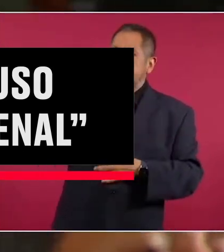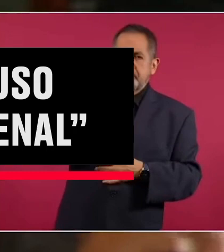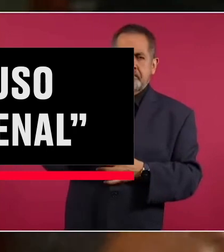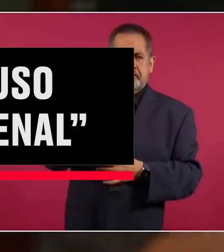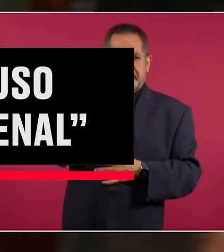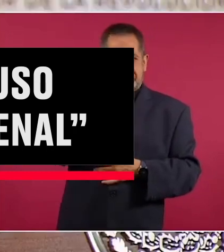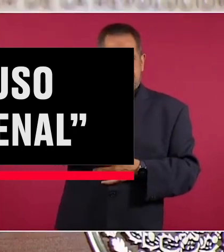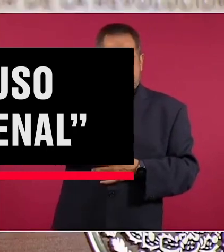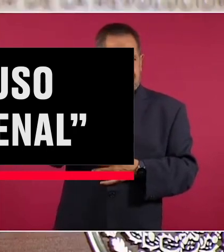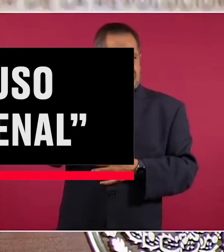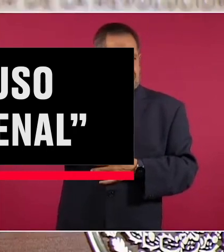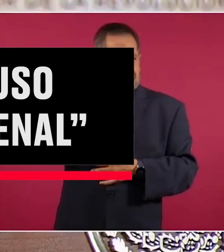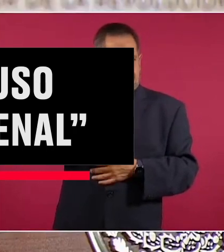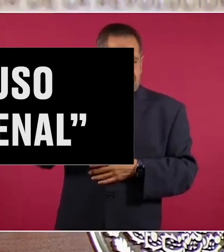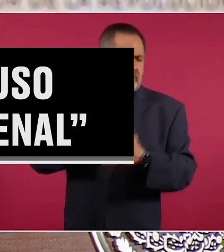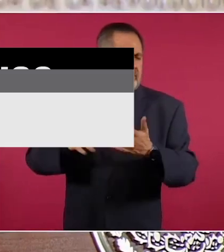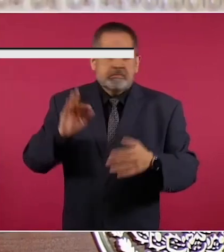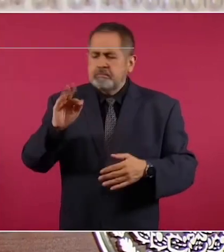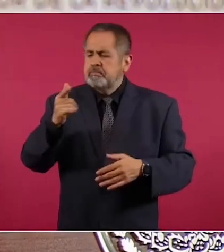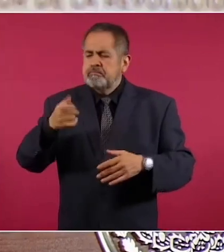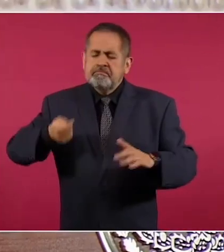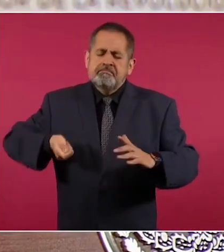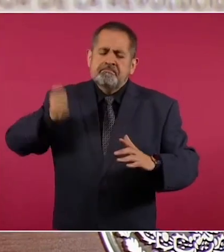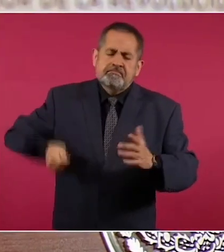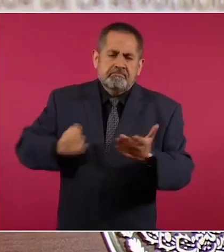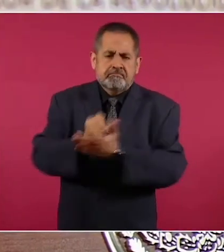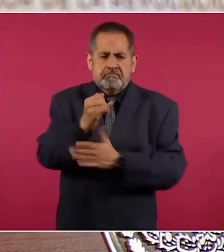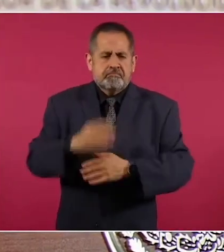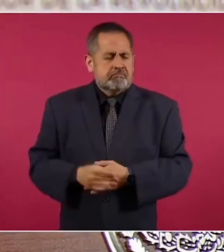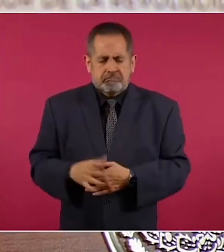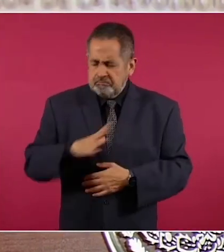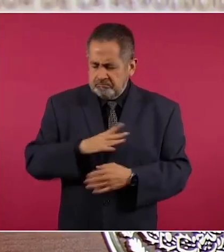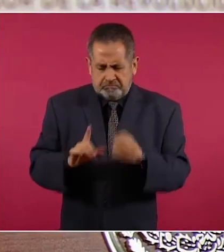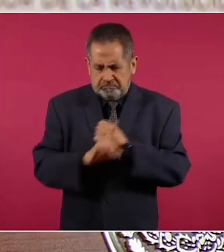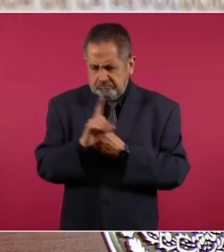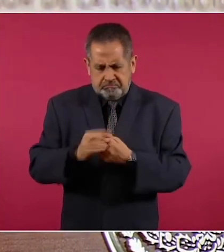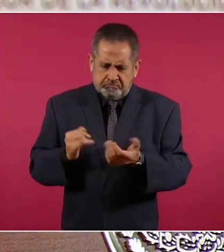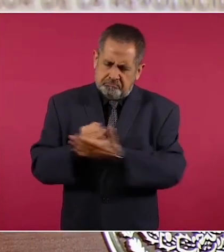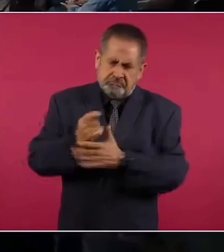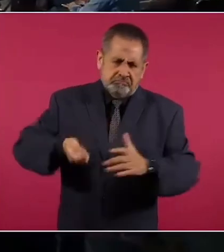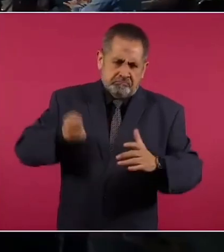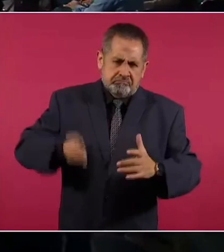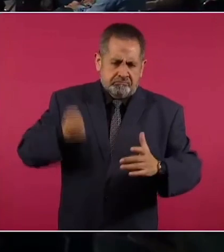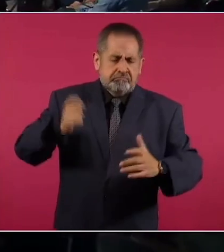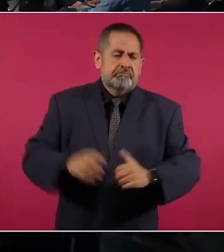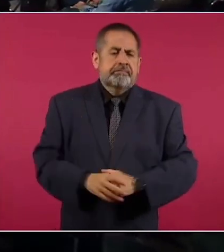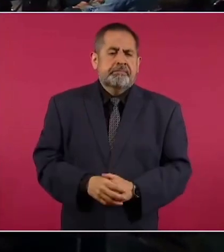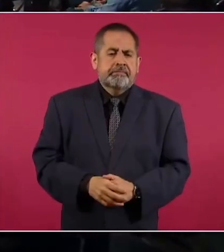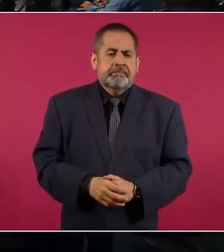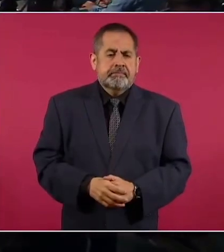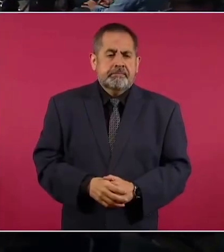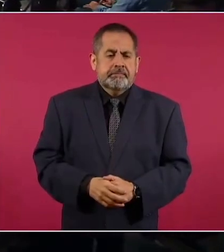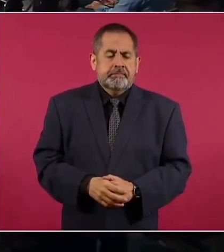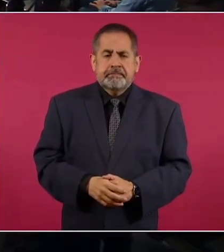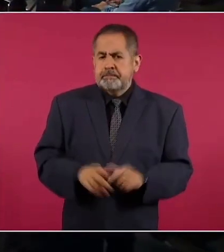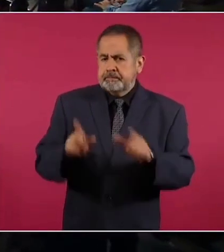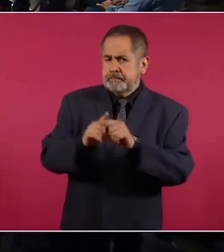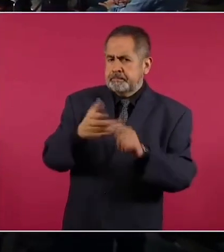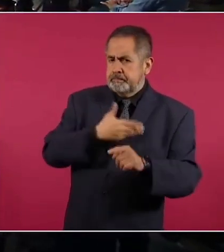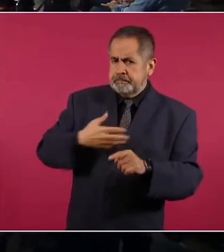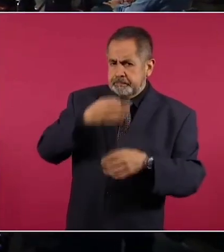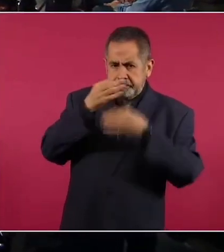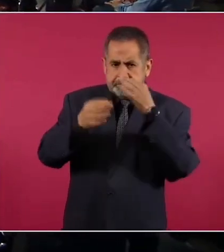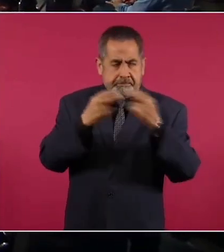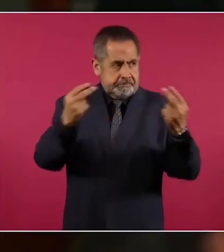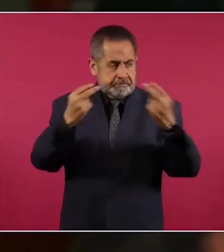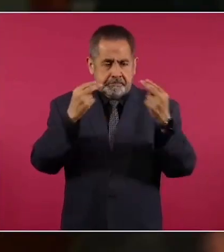que esperar a que la Fiscalía resuelva, uh-huh, y no hay ningún problema. Presidente, bueno, nada más también para aclarar a quienes